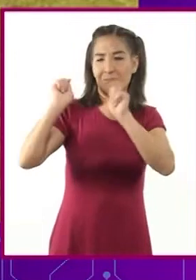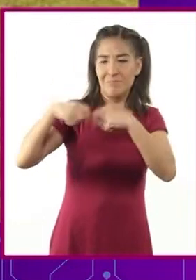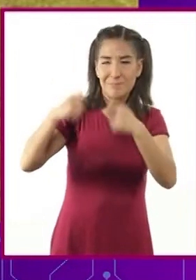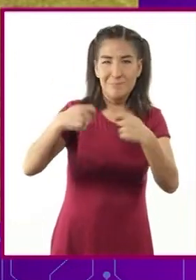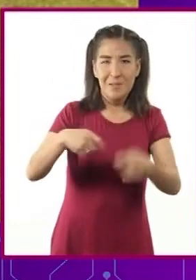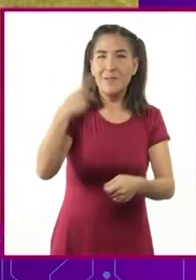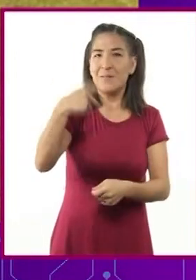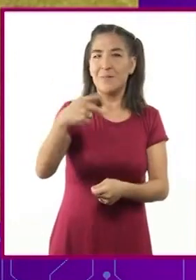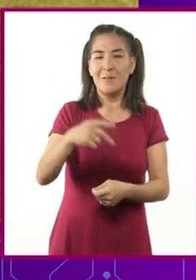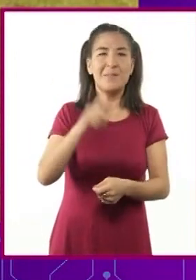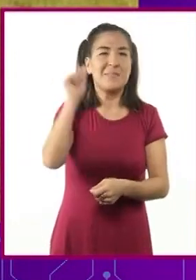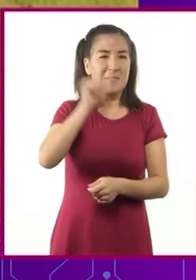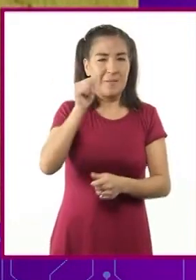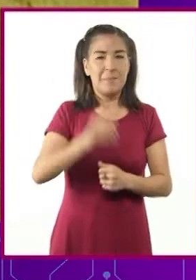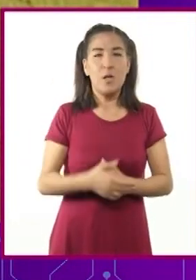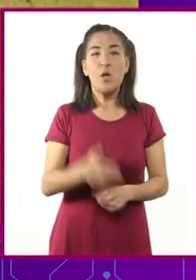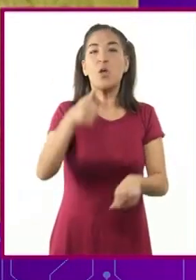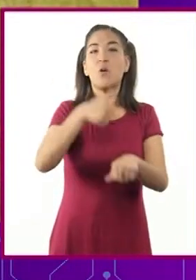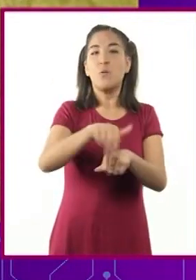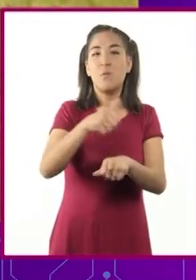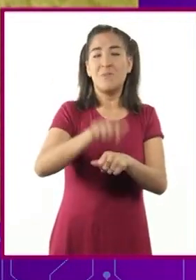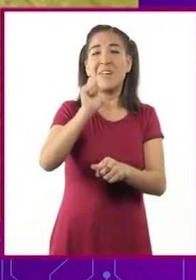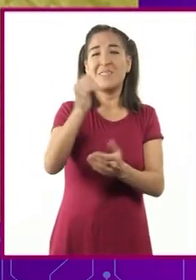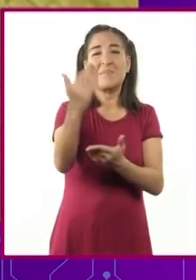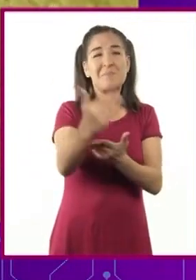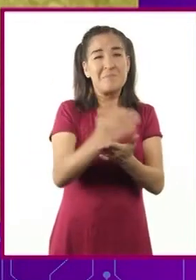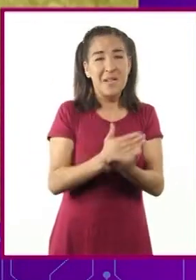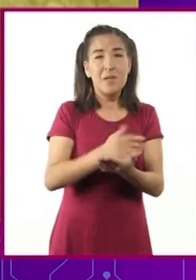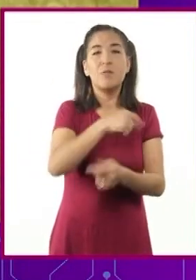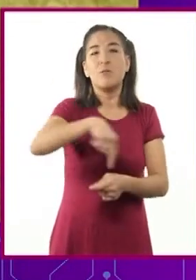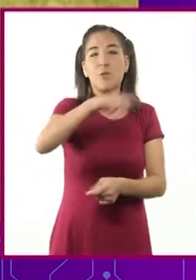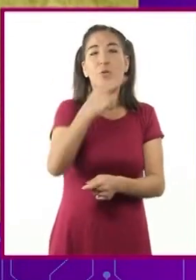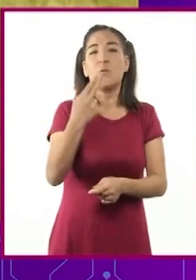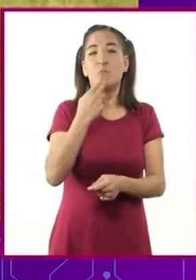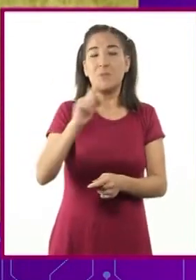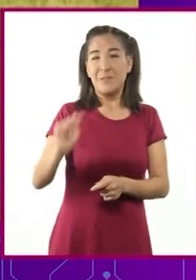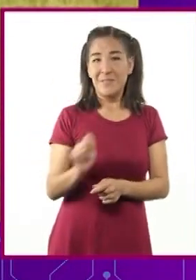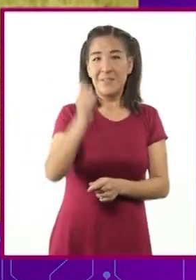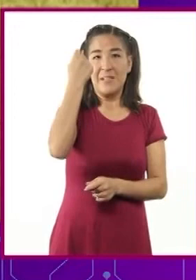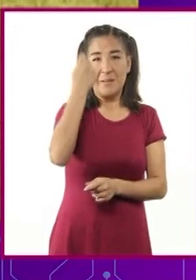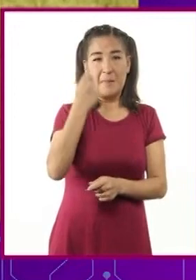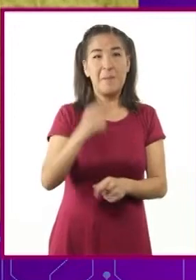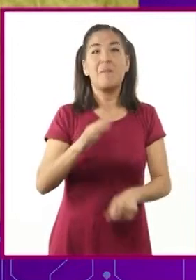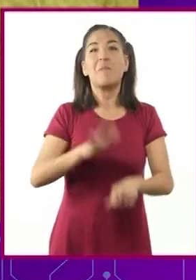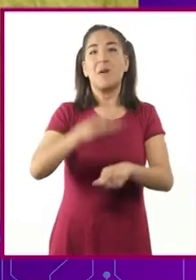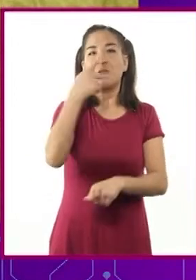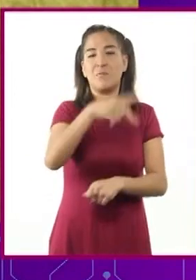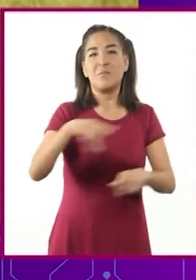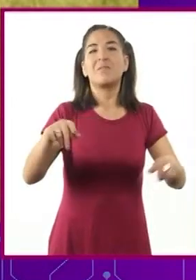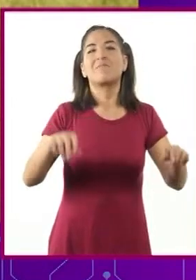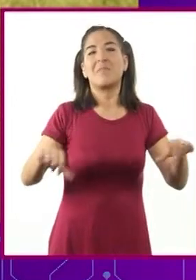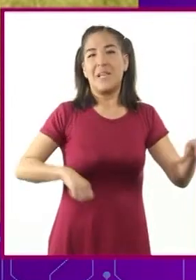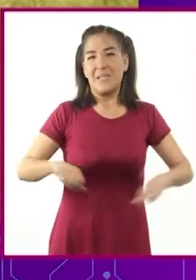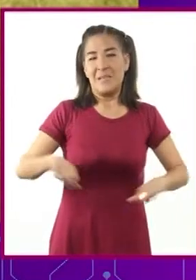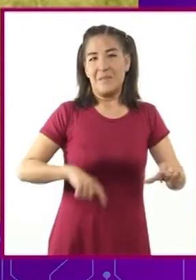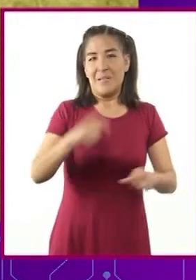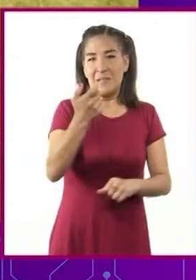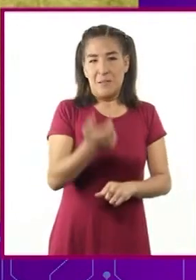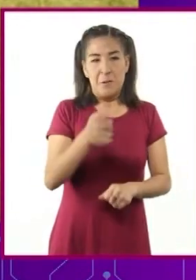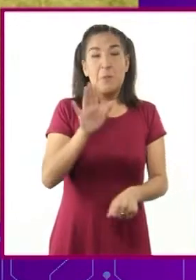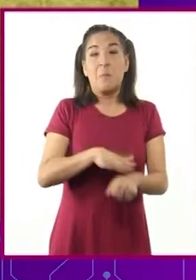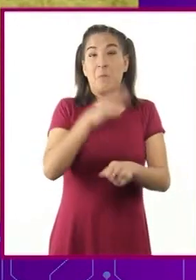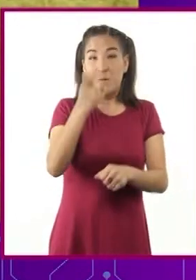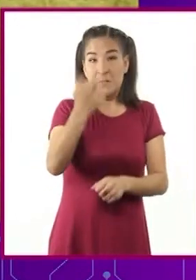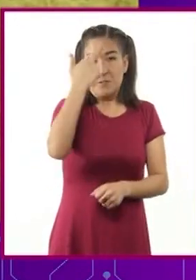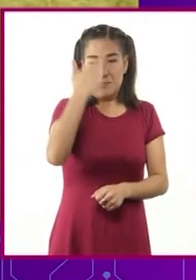costumbres. Hay un número reducido en el uso de la tecnología y más en las actividades económicas. Por lo